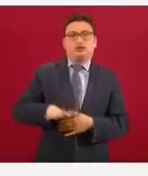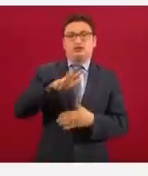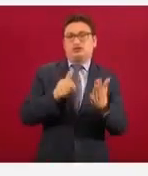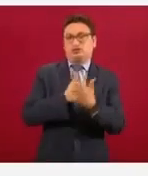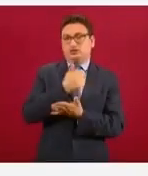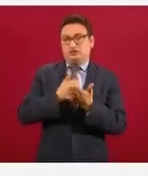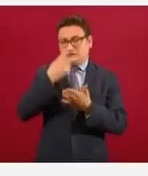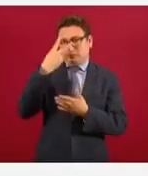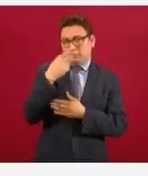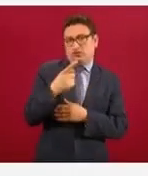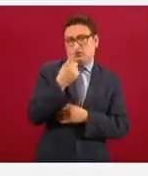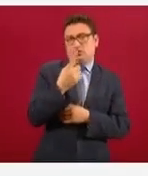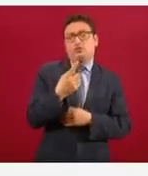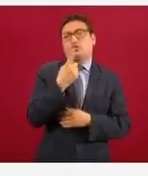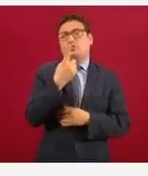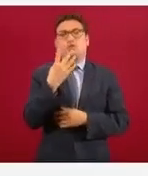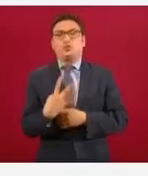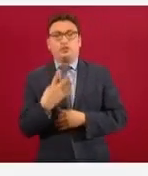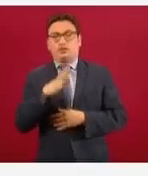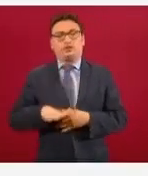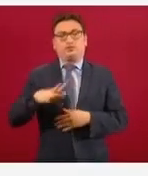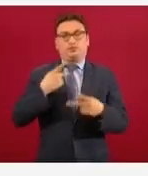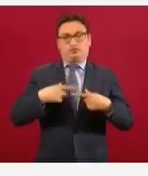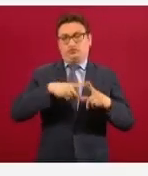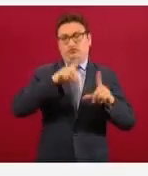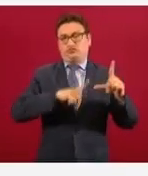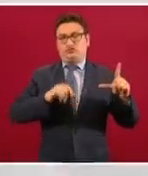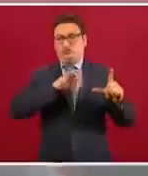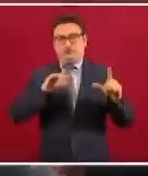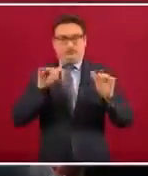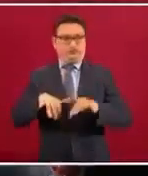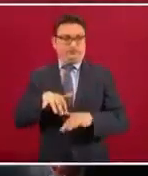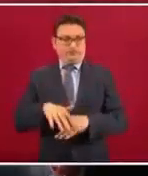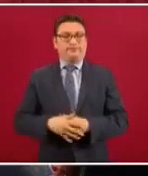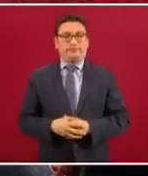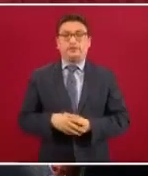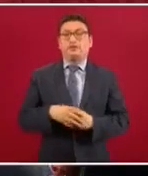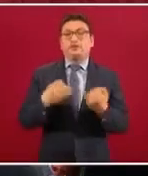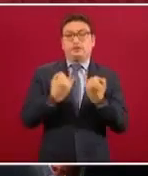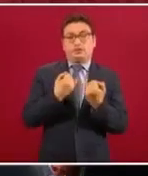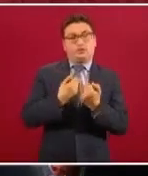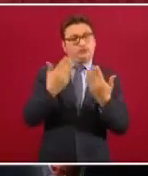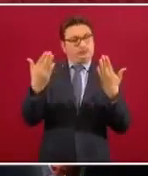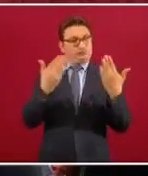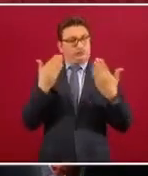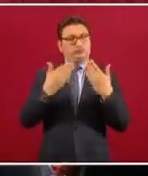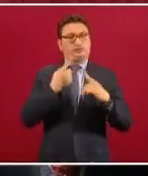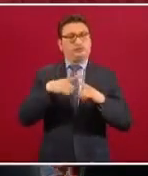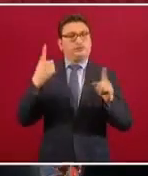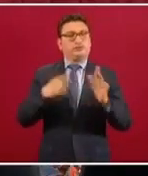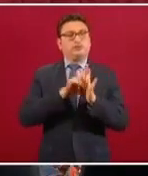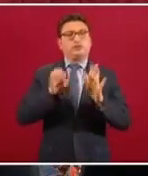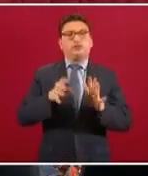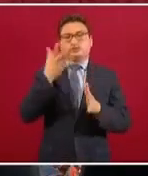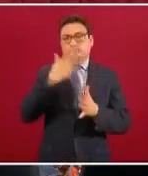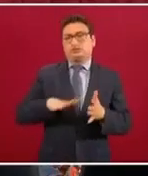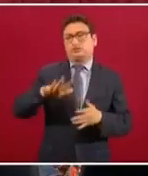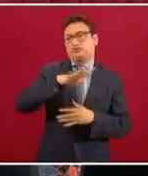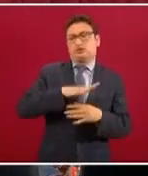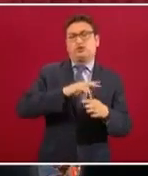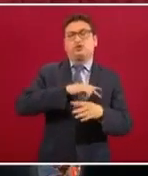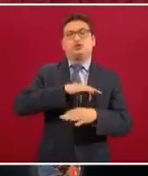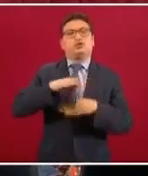casi 1/4 parte de la población del país. La siguiente, cuando lo vemos con respecto a el tamaño de la